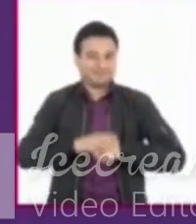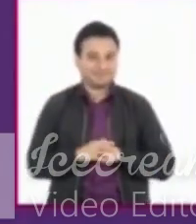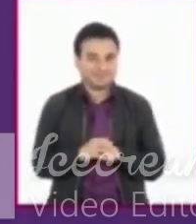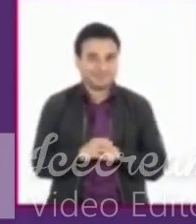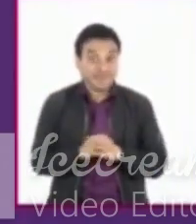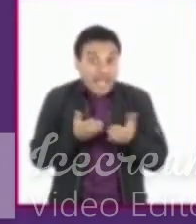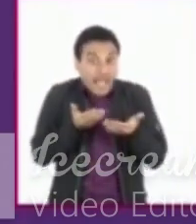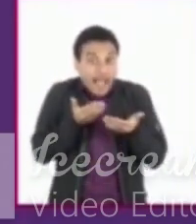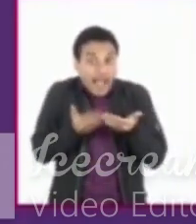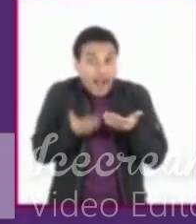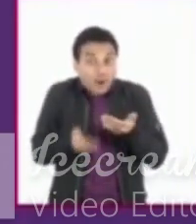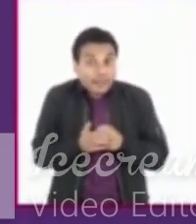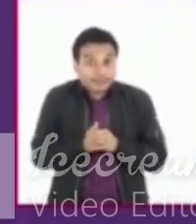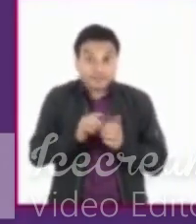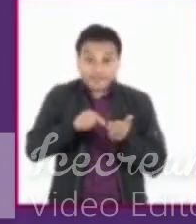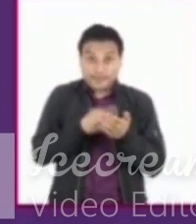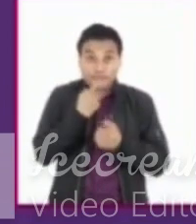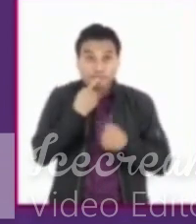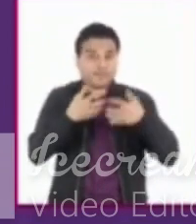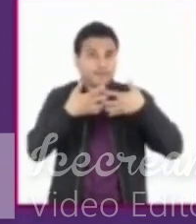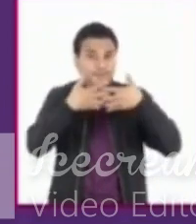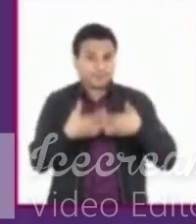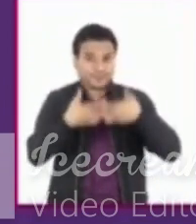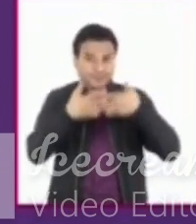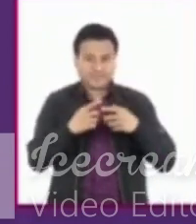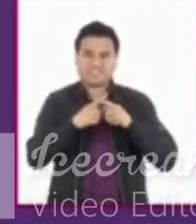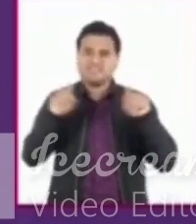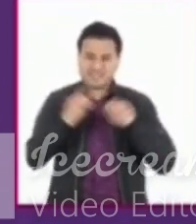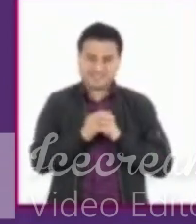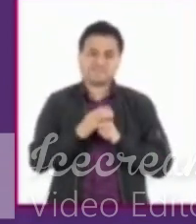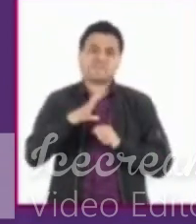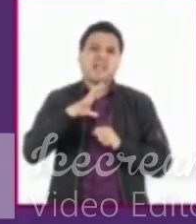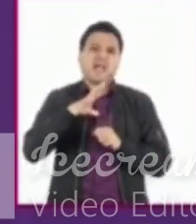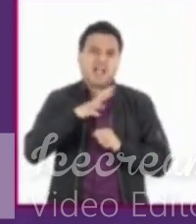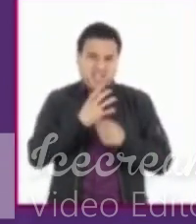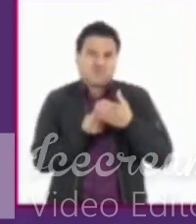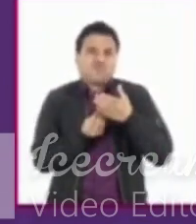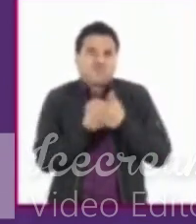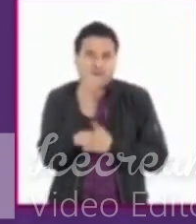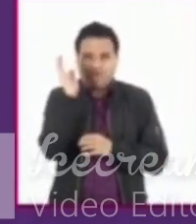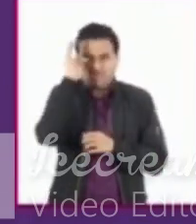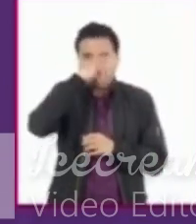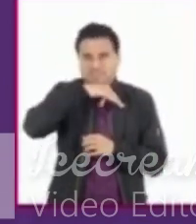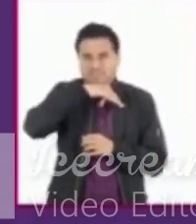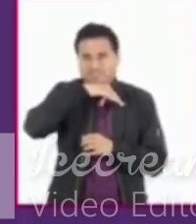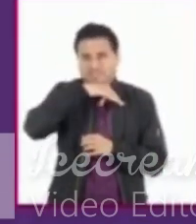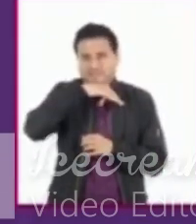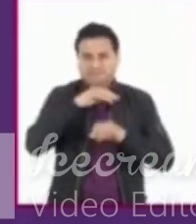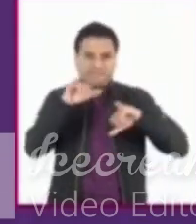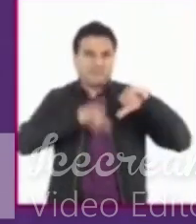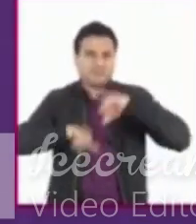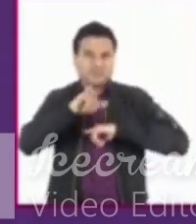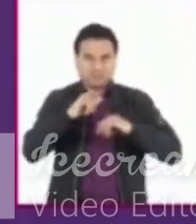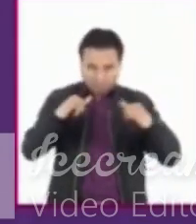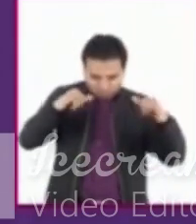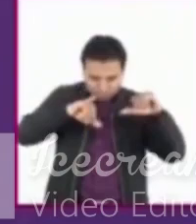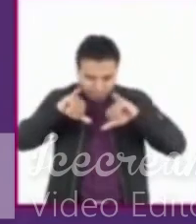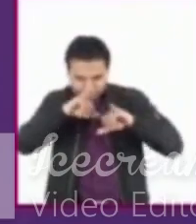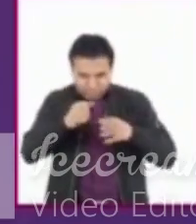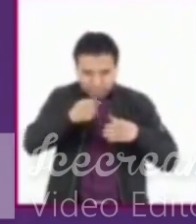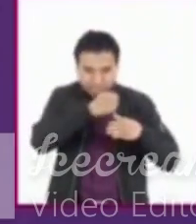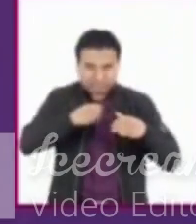Pero hoy, para producirla industrialmente, se le agregan algunos ingredientes artificiales o sintéticos.